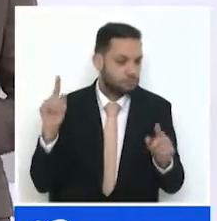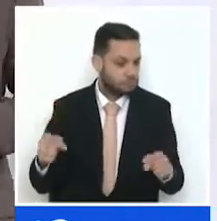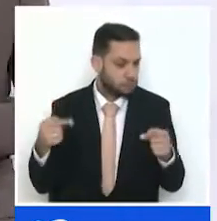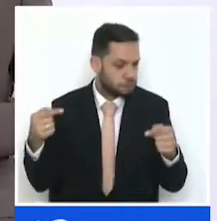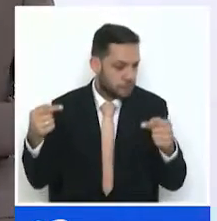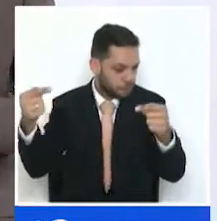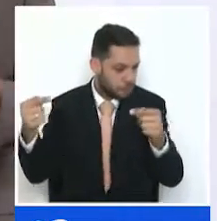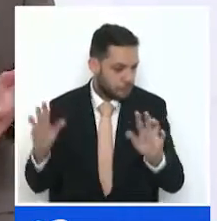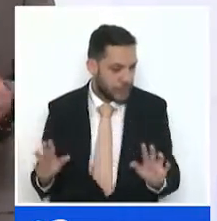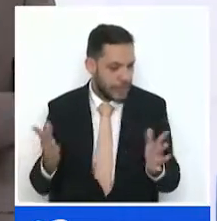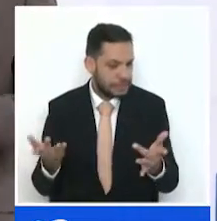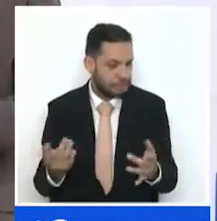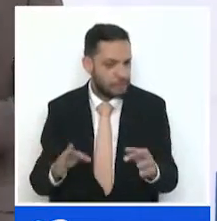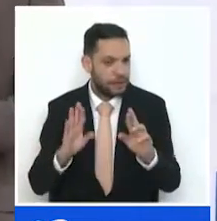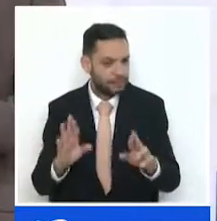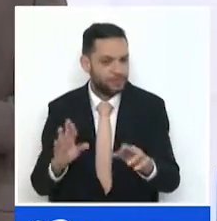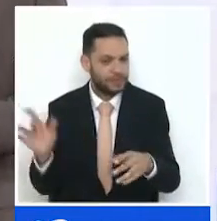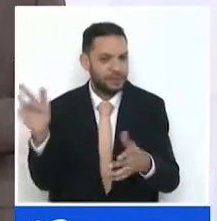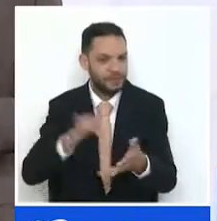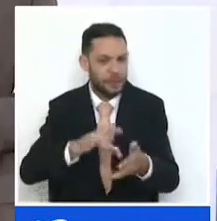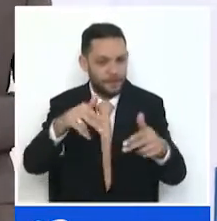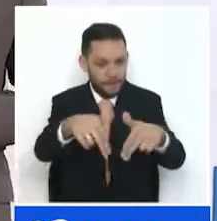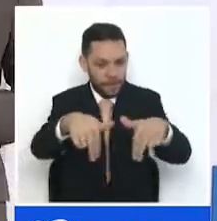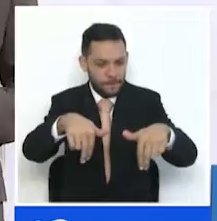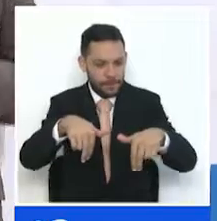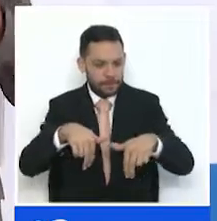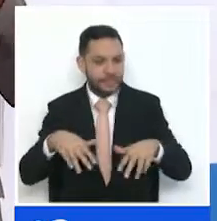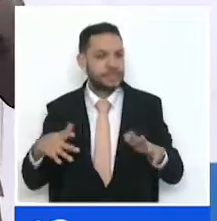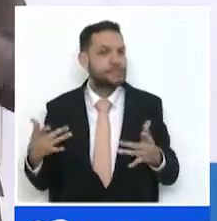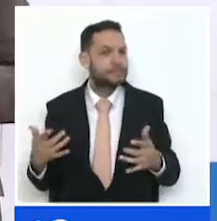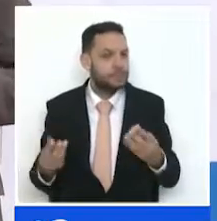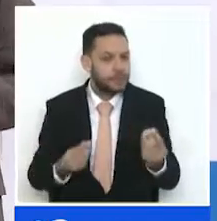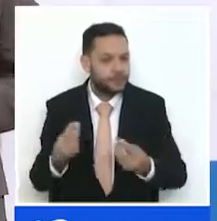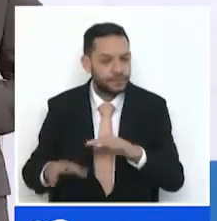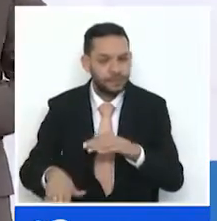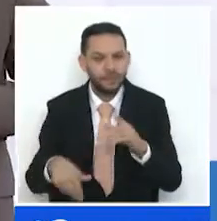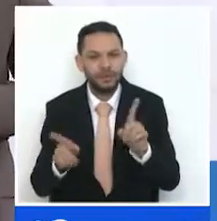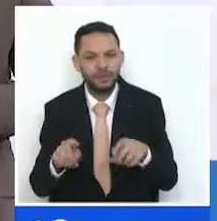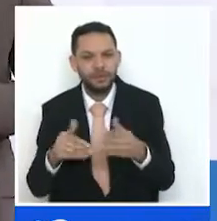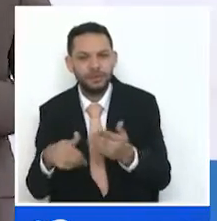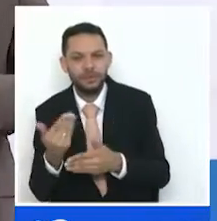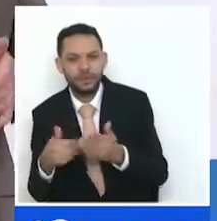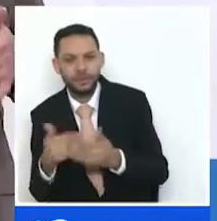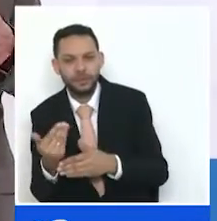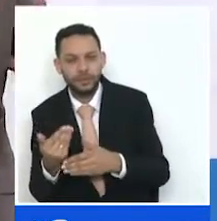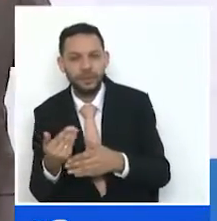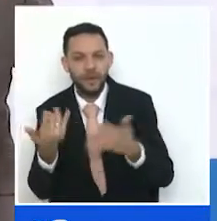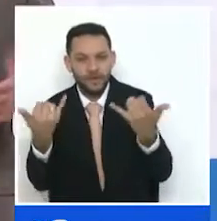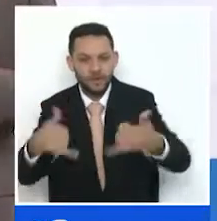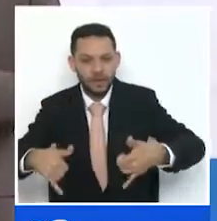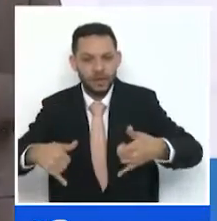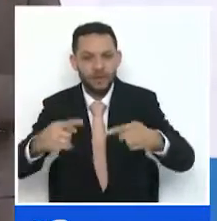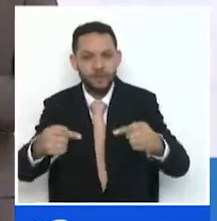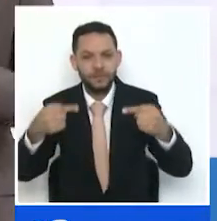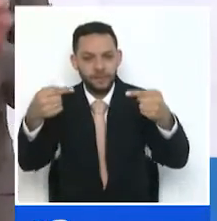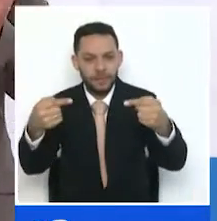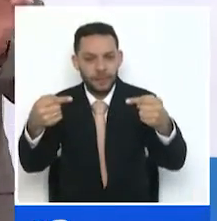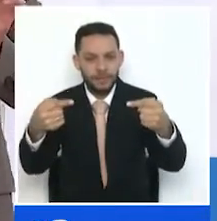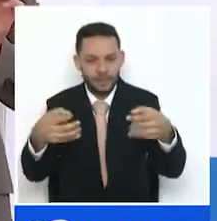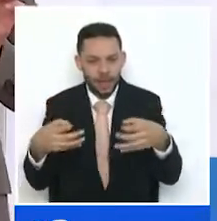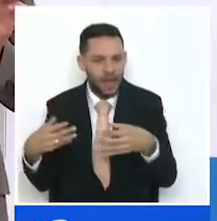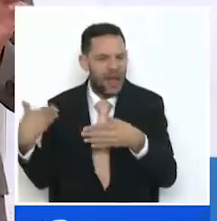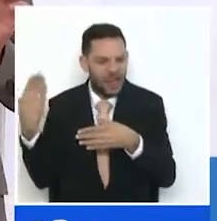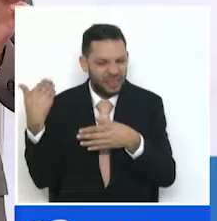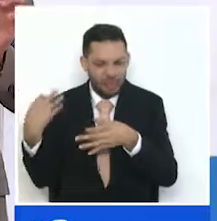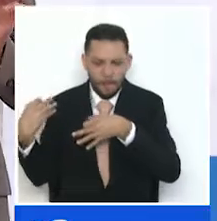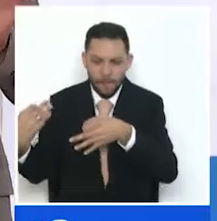pues obviamente habrá que esperar cuando llegue este defensor central. Y por fin comenzaron las semifinales del fútbol colombiano, después de muchos aplazamientos ya se